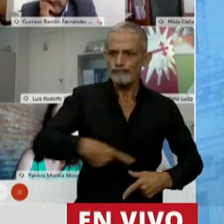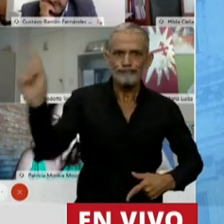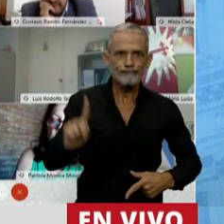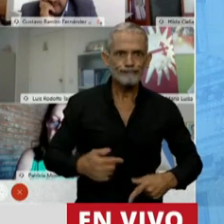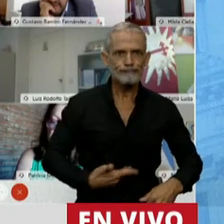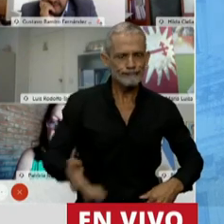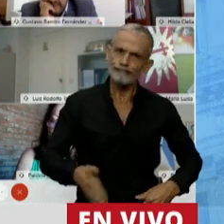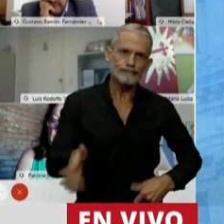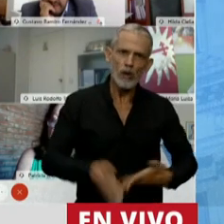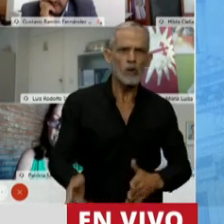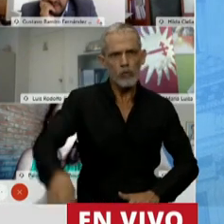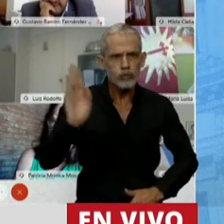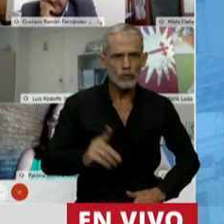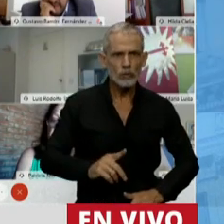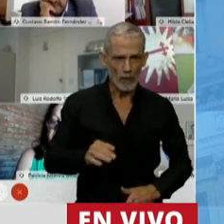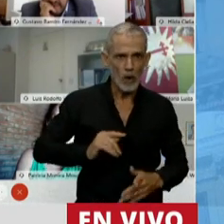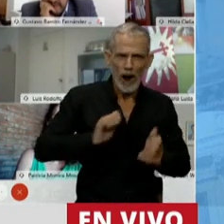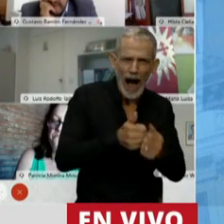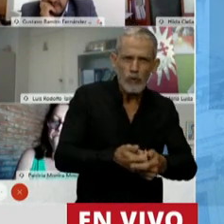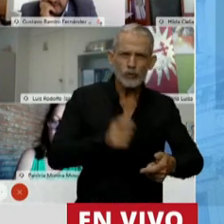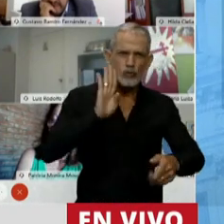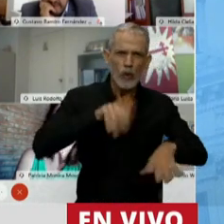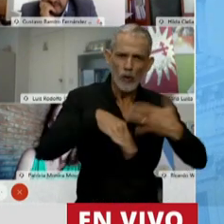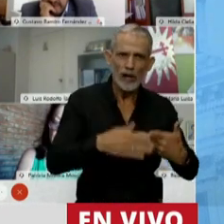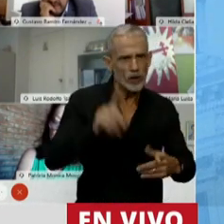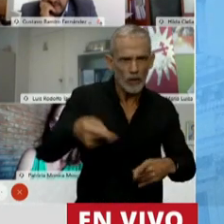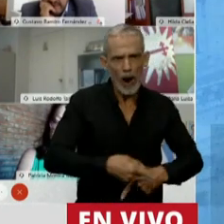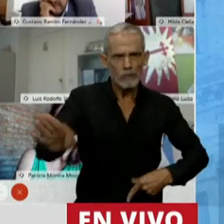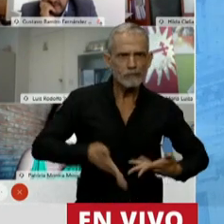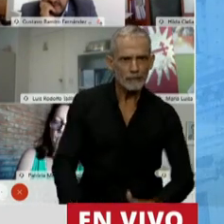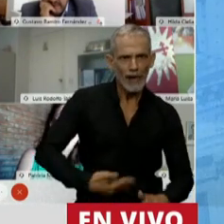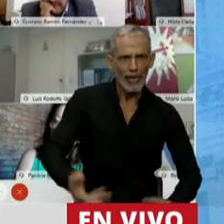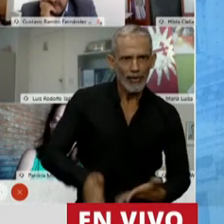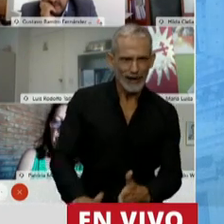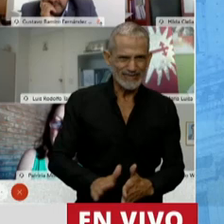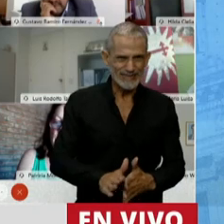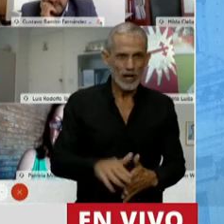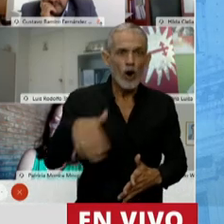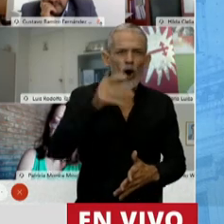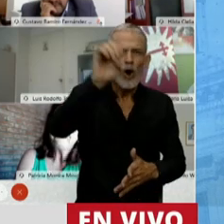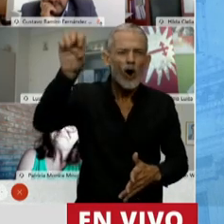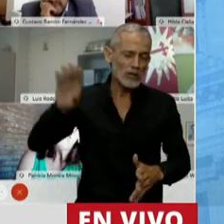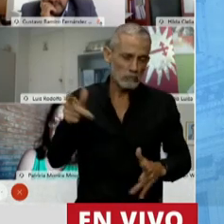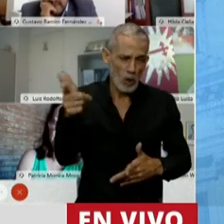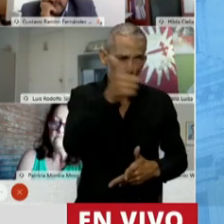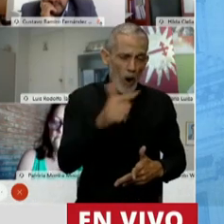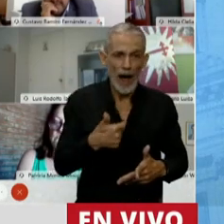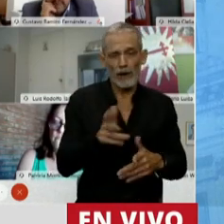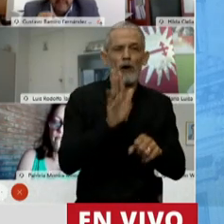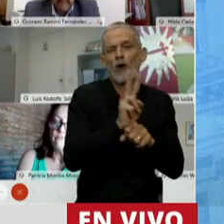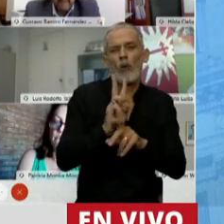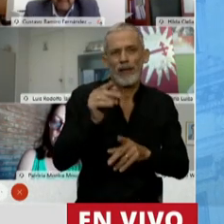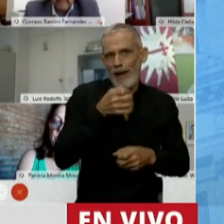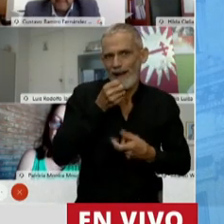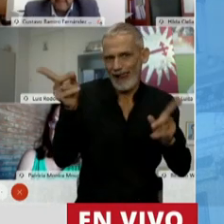a maternar contra su voluntad, fruto de abusos, fruto de violaciones, y tantas otras niñas más, sin nombre, cuya identidad ha sido preservada